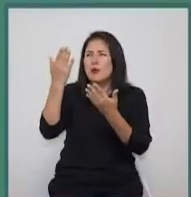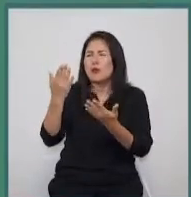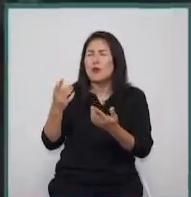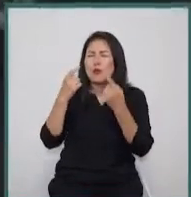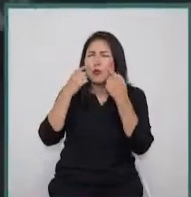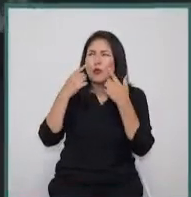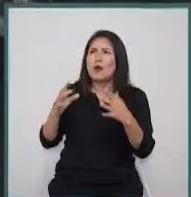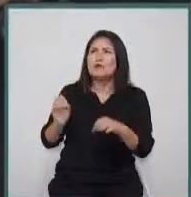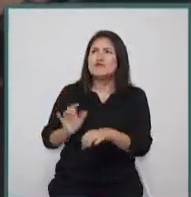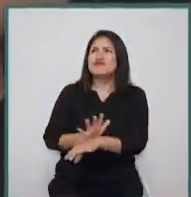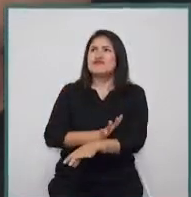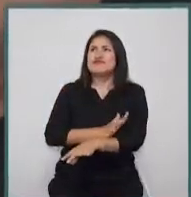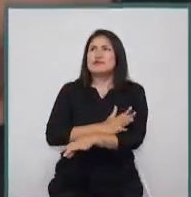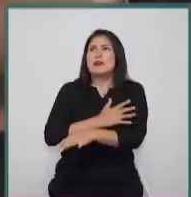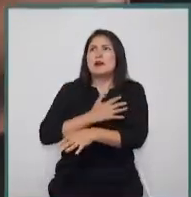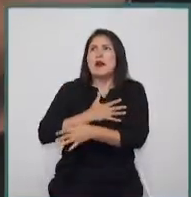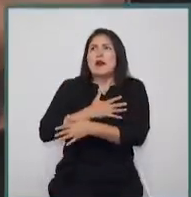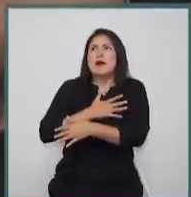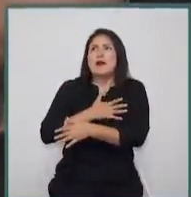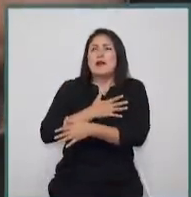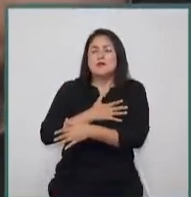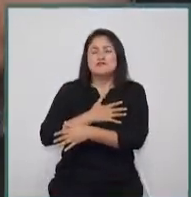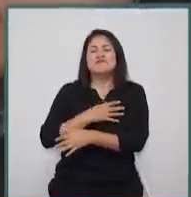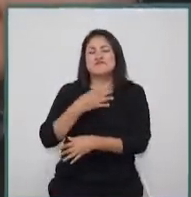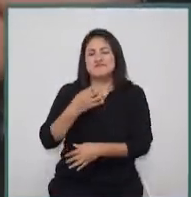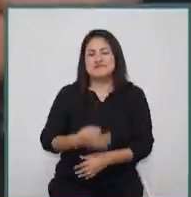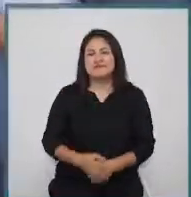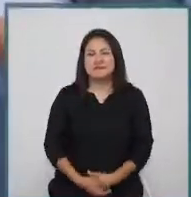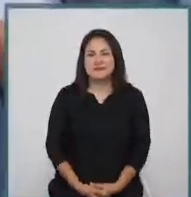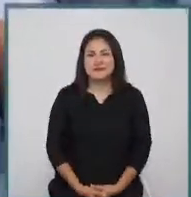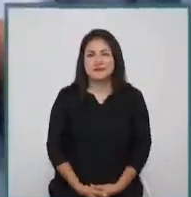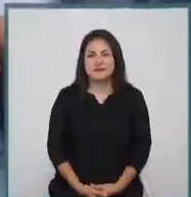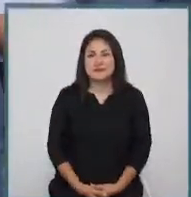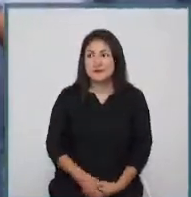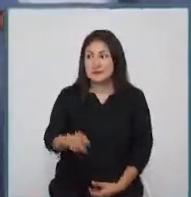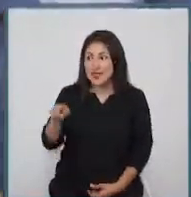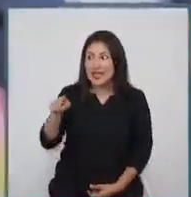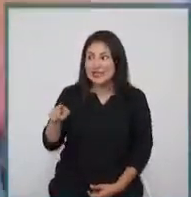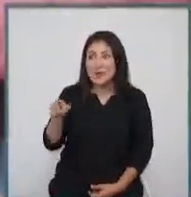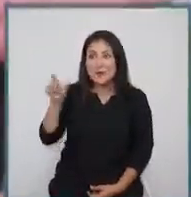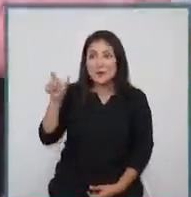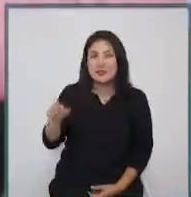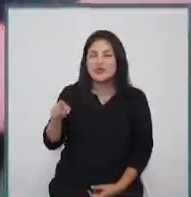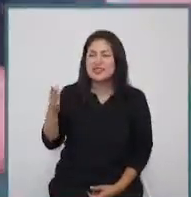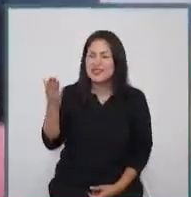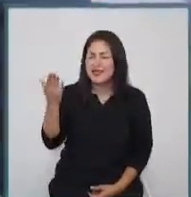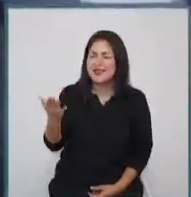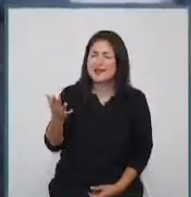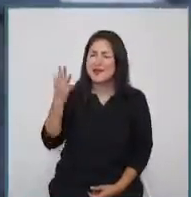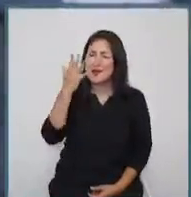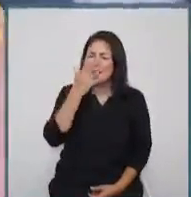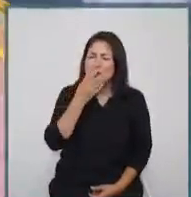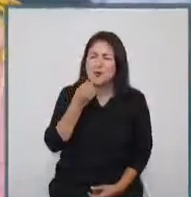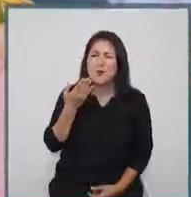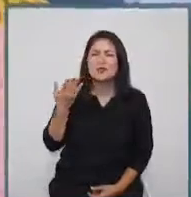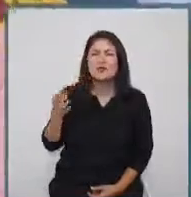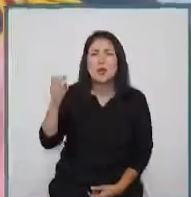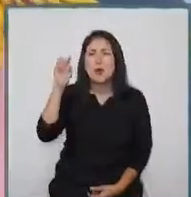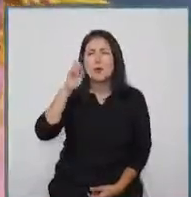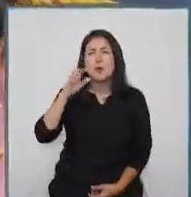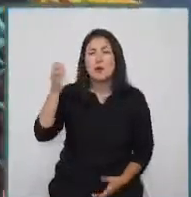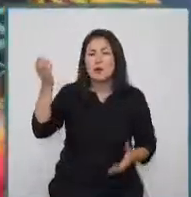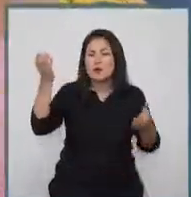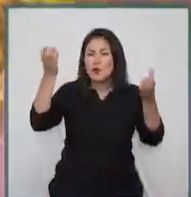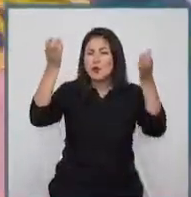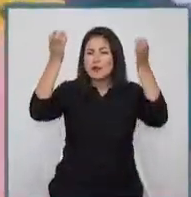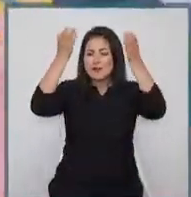por completo cuando la vi y sentí esa emoción, ¿no? Es impactante. Y encontramos aquí en medio del público una belleza de